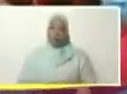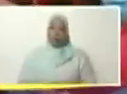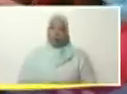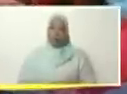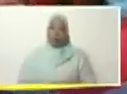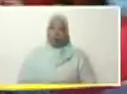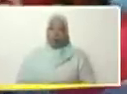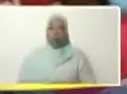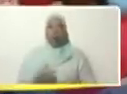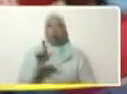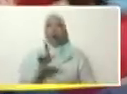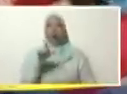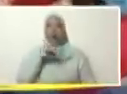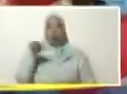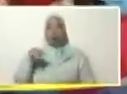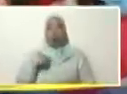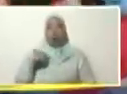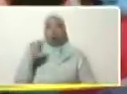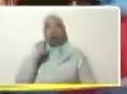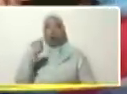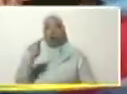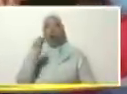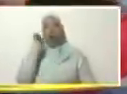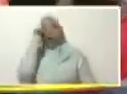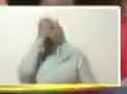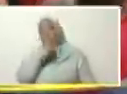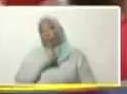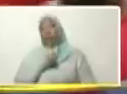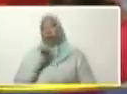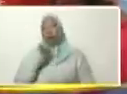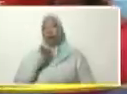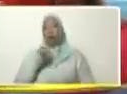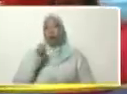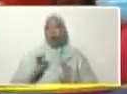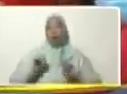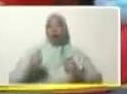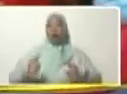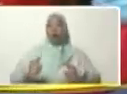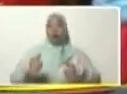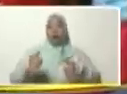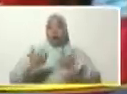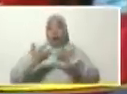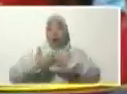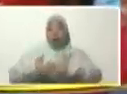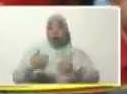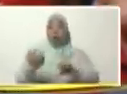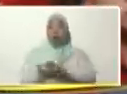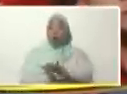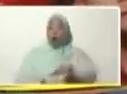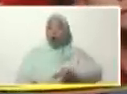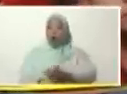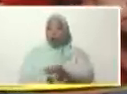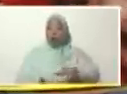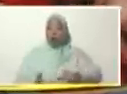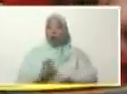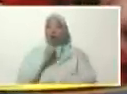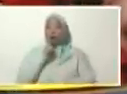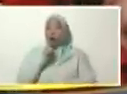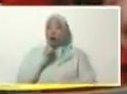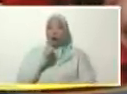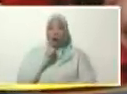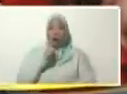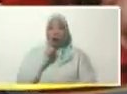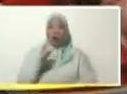Que nos aferramos a esa resistencia, porque renacimos entre las cenizas en medio de las más